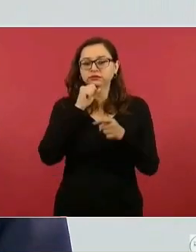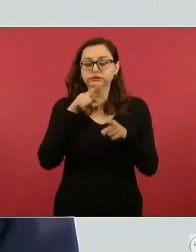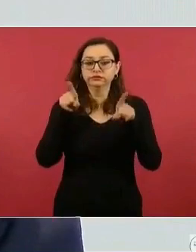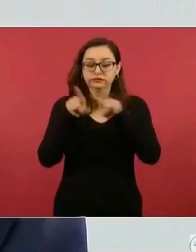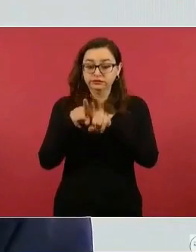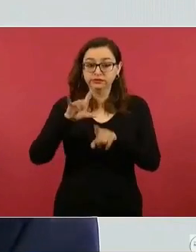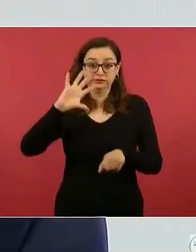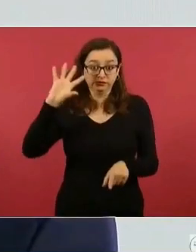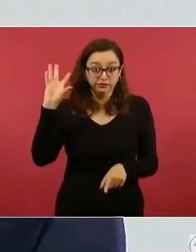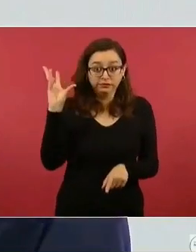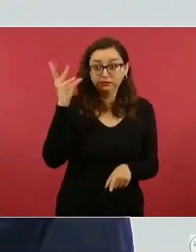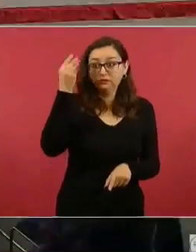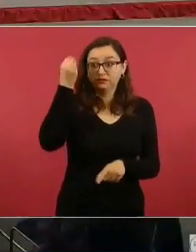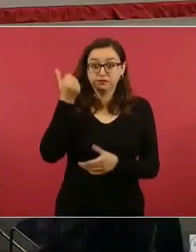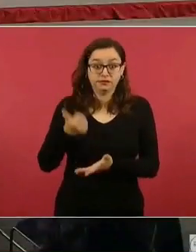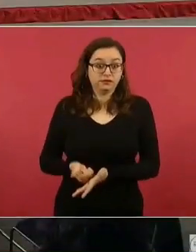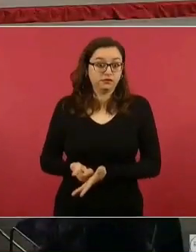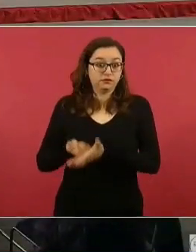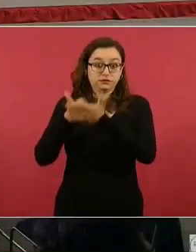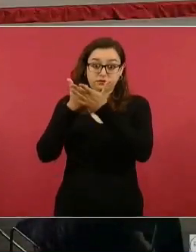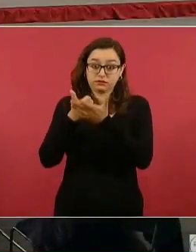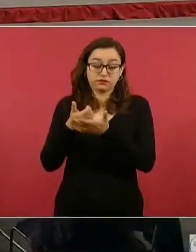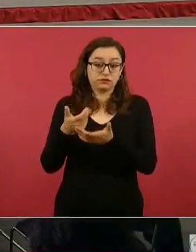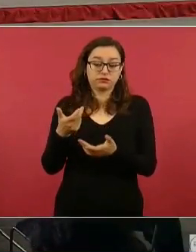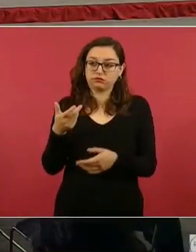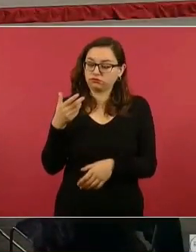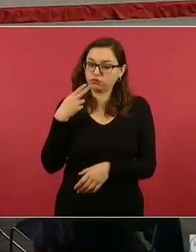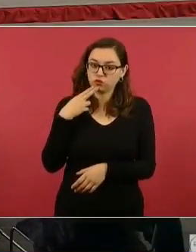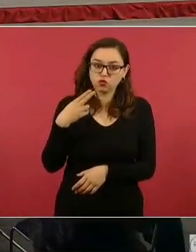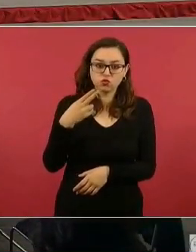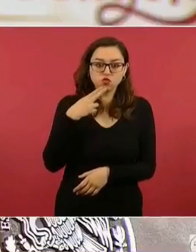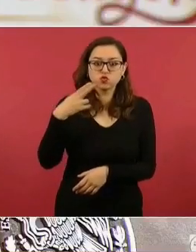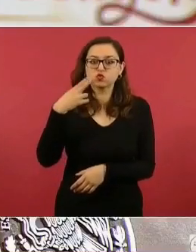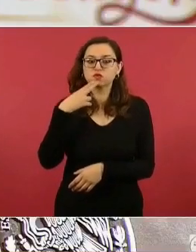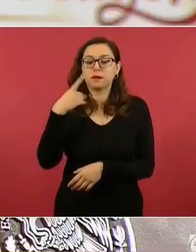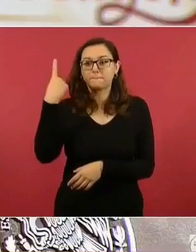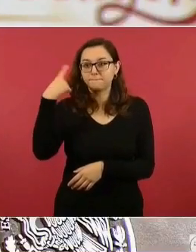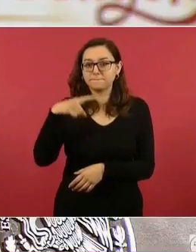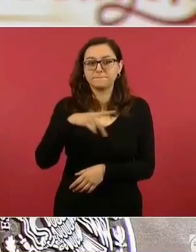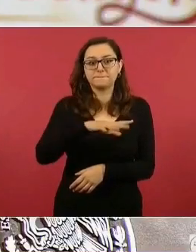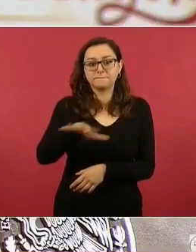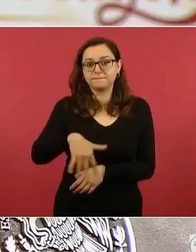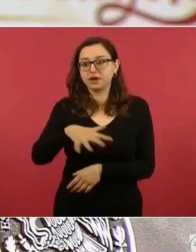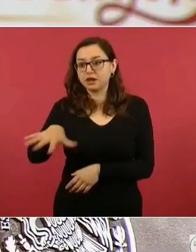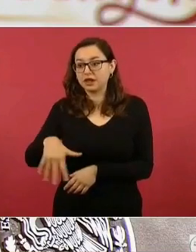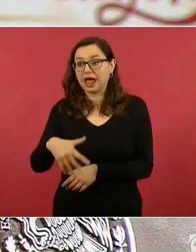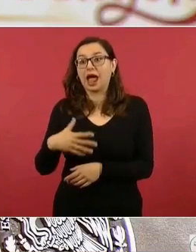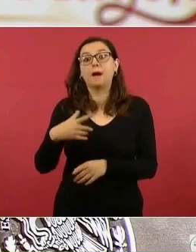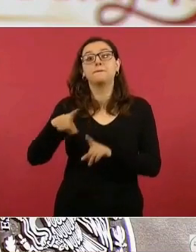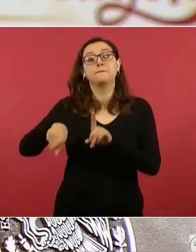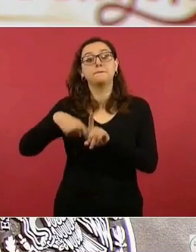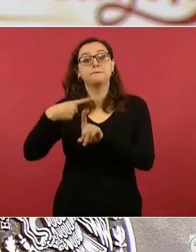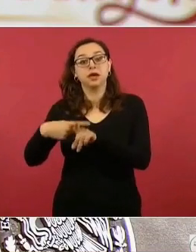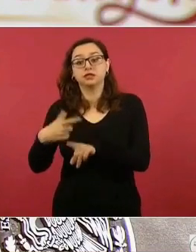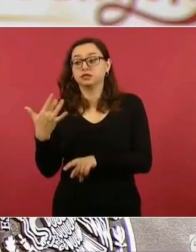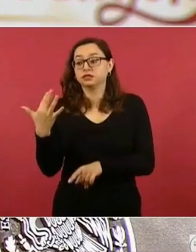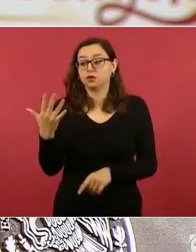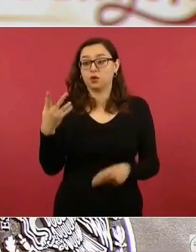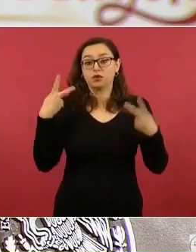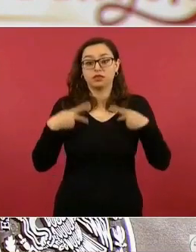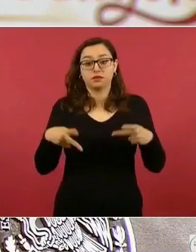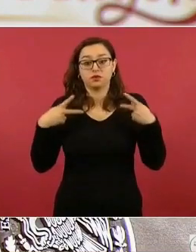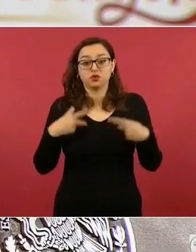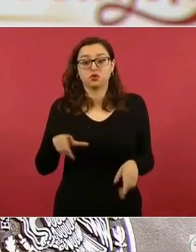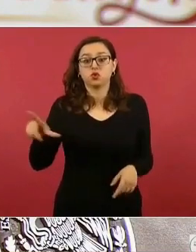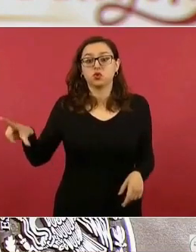arrancadas mediante tortura, la contaminación del lugar de los hechos, versiones de que los 43